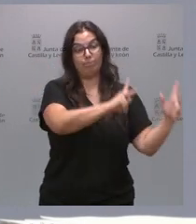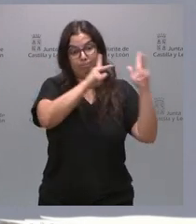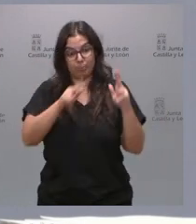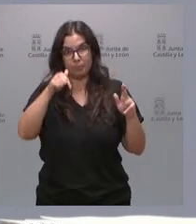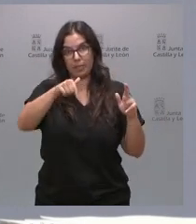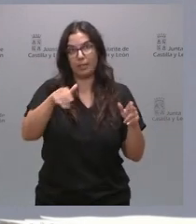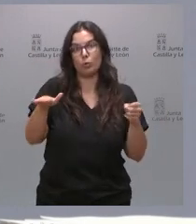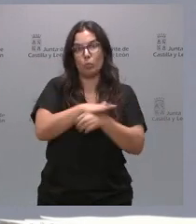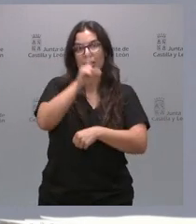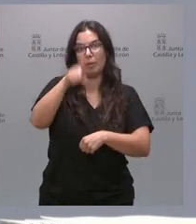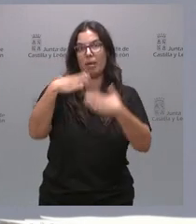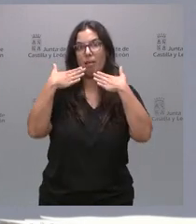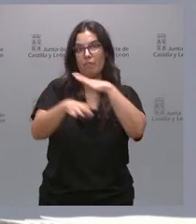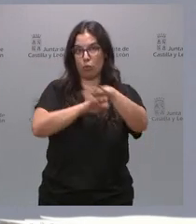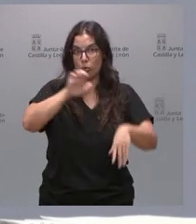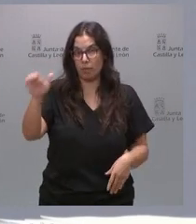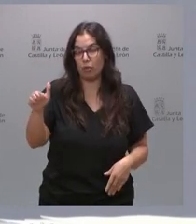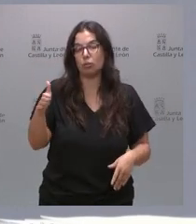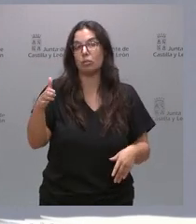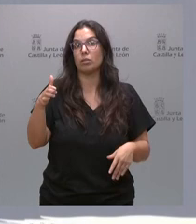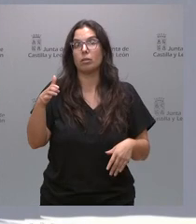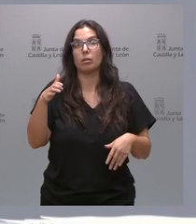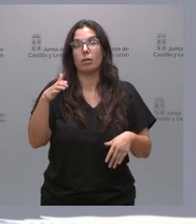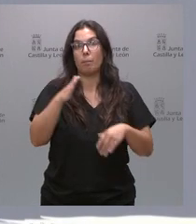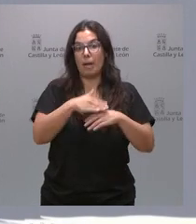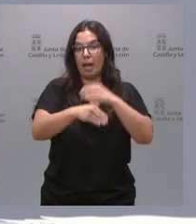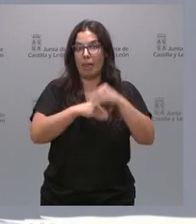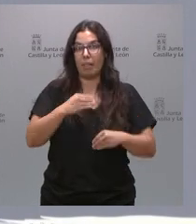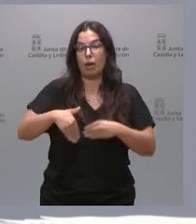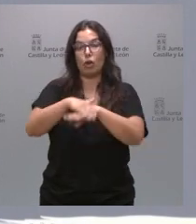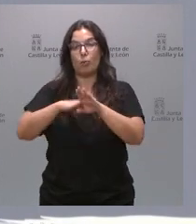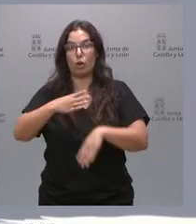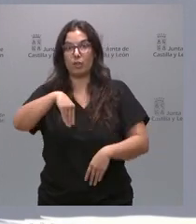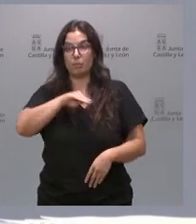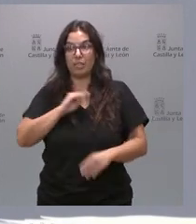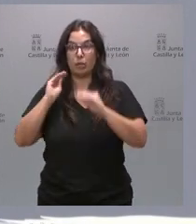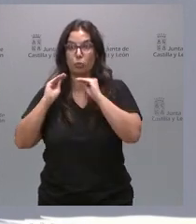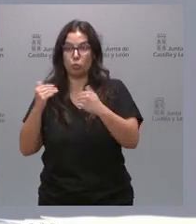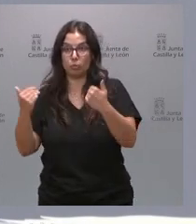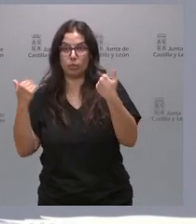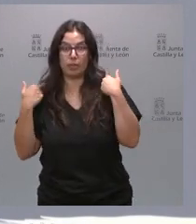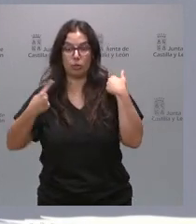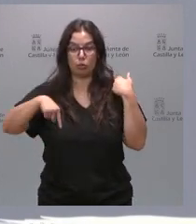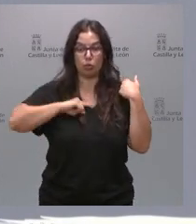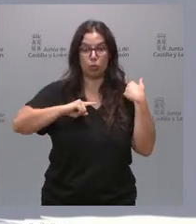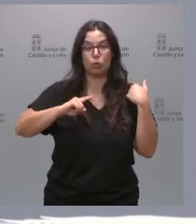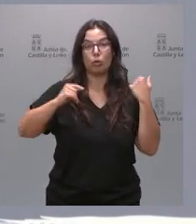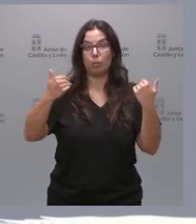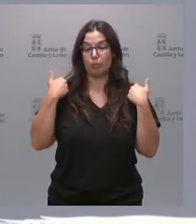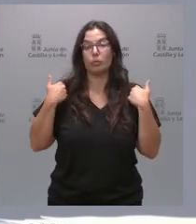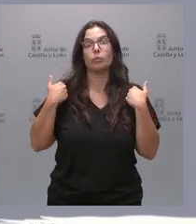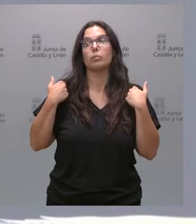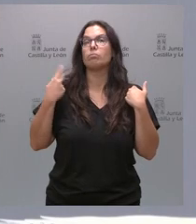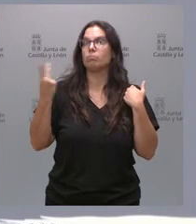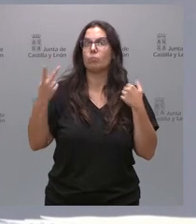con fondos europeos y por tanto tanto lo que corresponde realizar al gobierno de España como la comunidad Autónoma pues estuviera financiado al igual que la parte